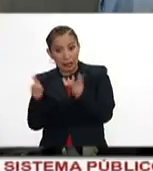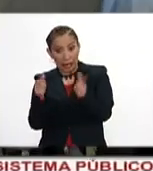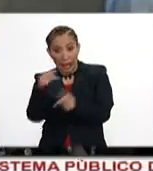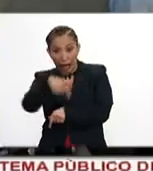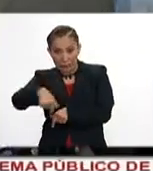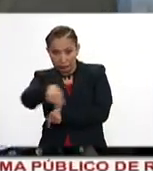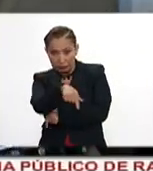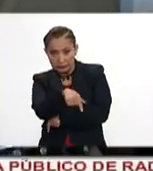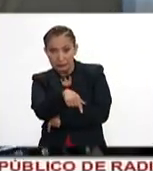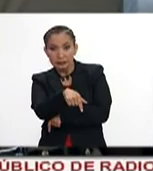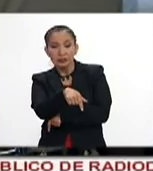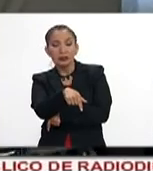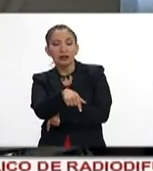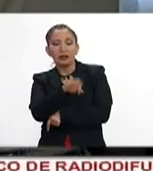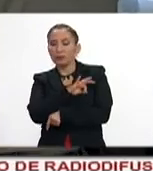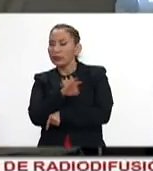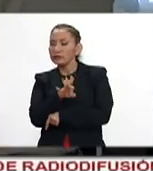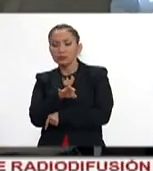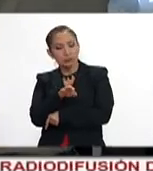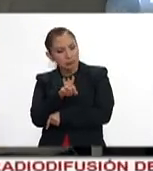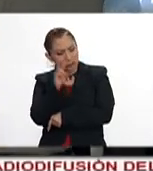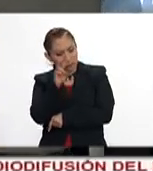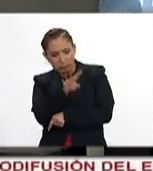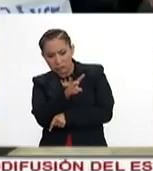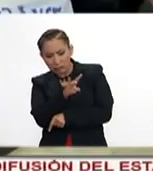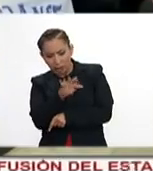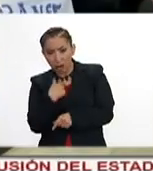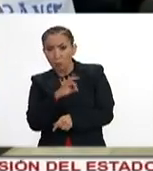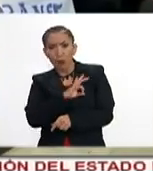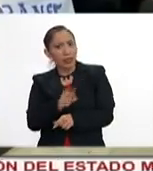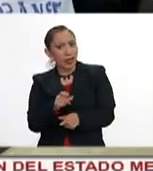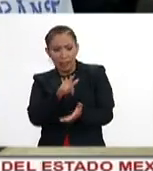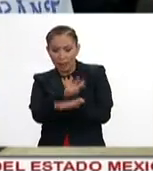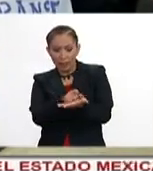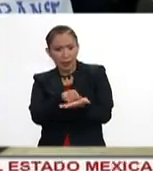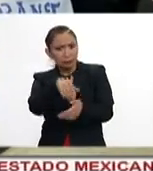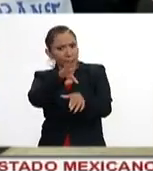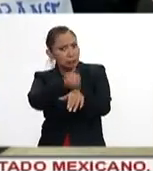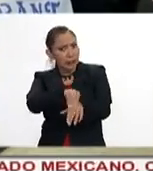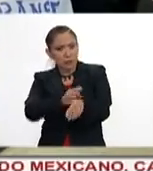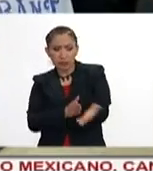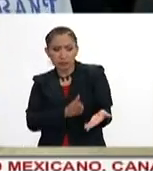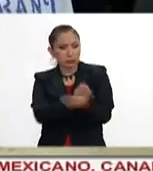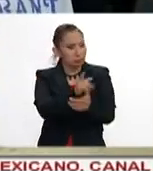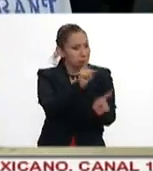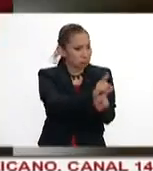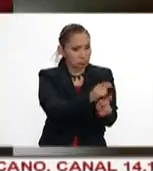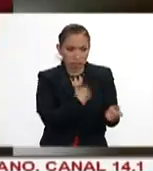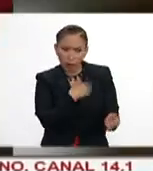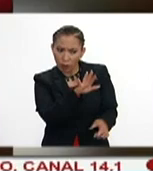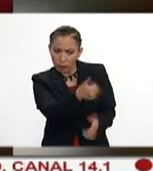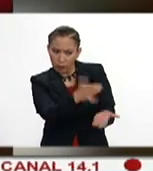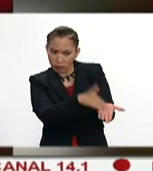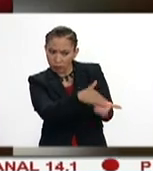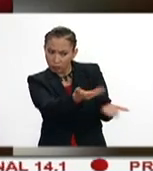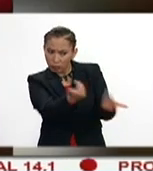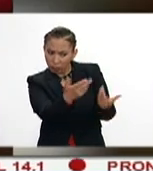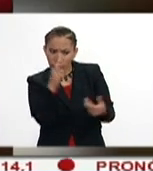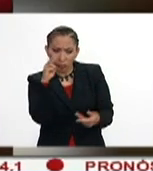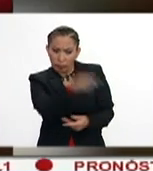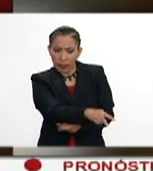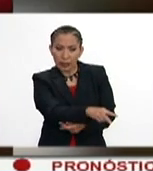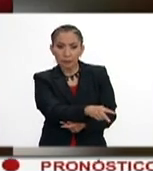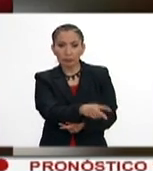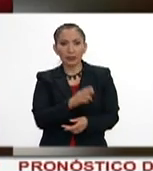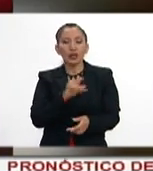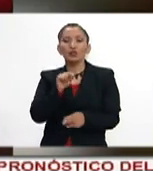Texas, ya tienes el derecho por ley de hacer este tipo de preguntas. Entonces, te pasas